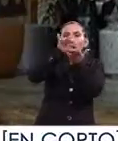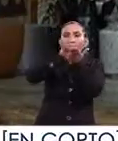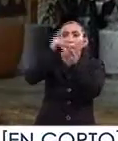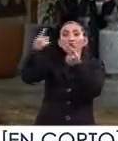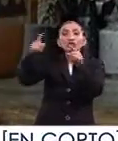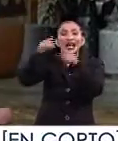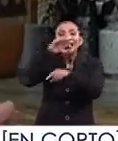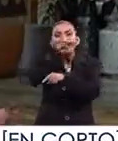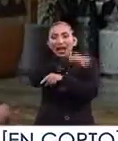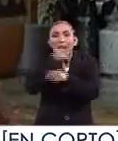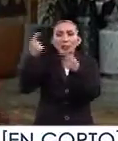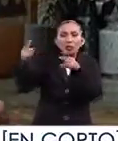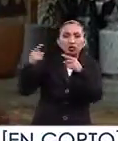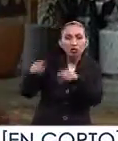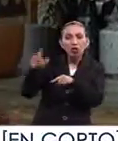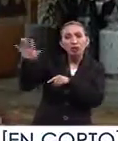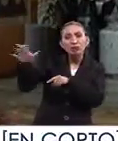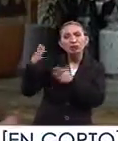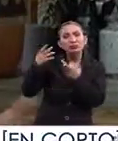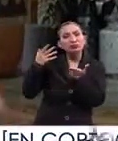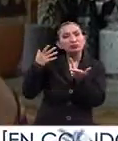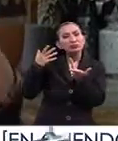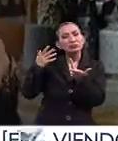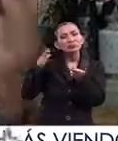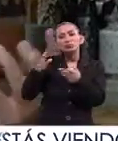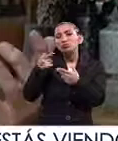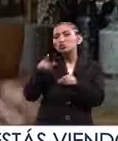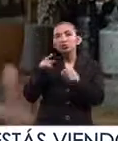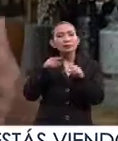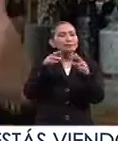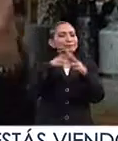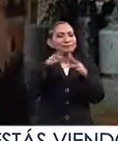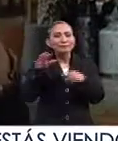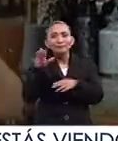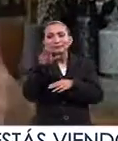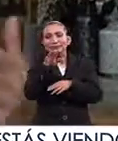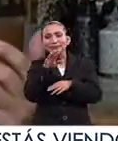documentando la música negra, la música de los espirituales, los músicos,